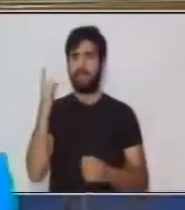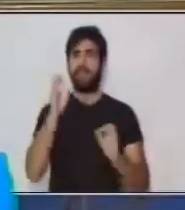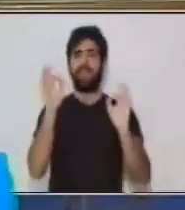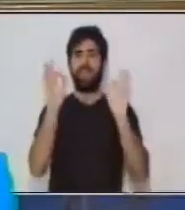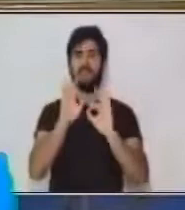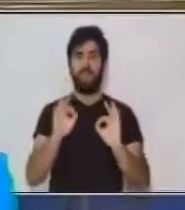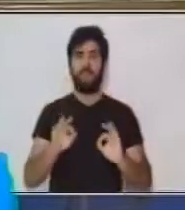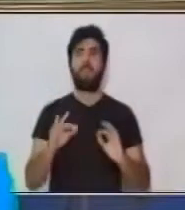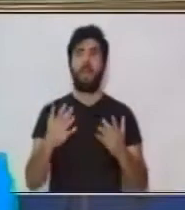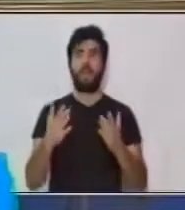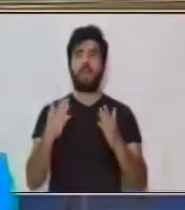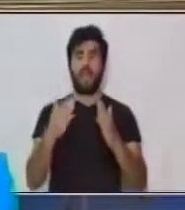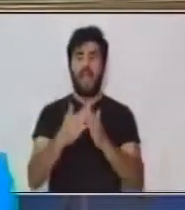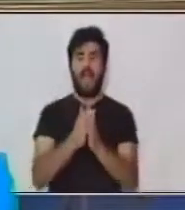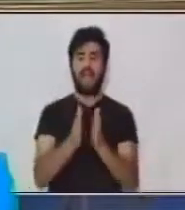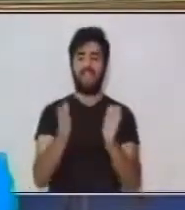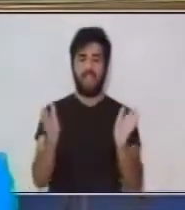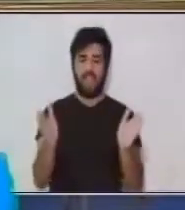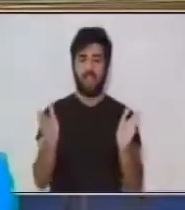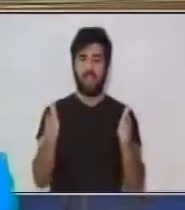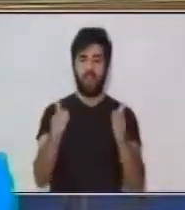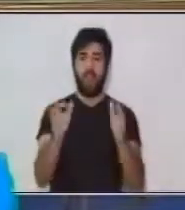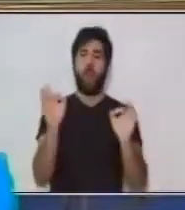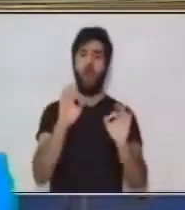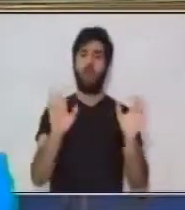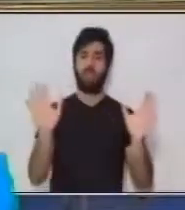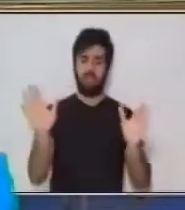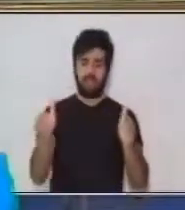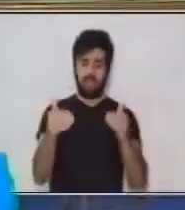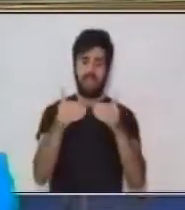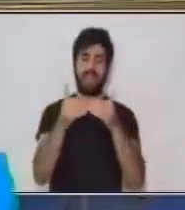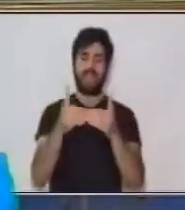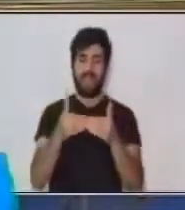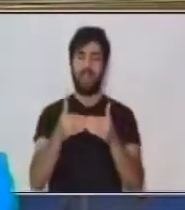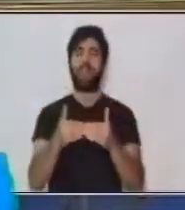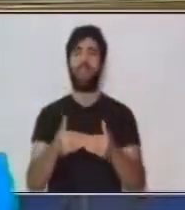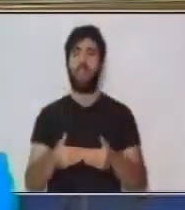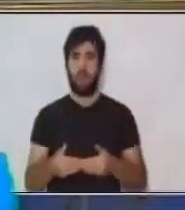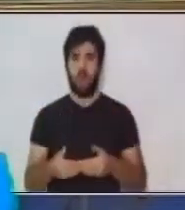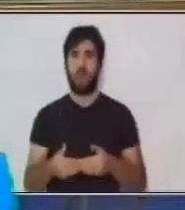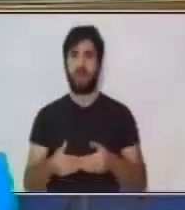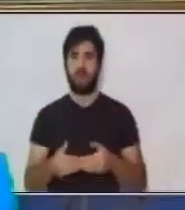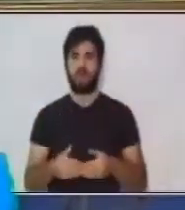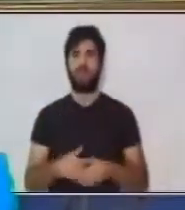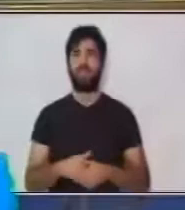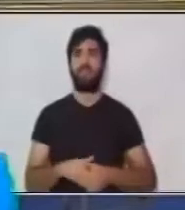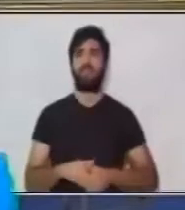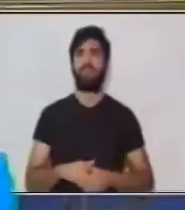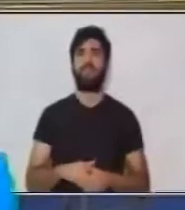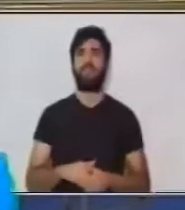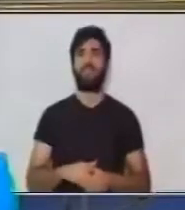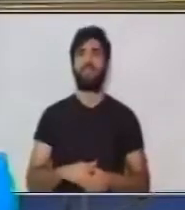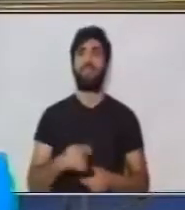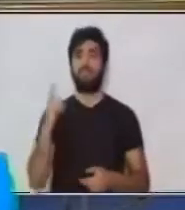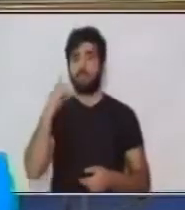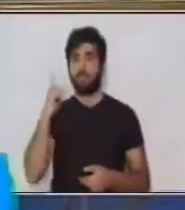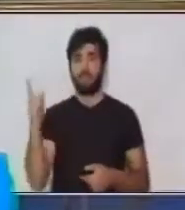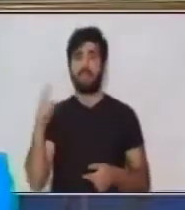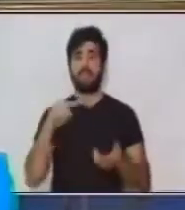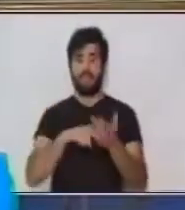cerradas. Si son cerradas, significa que todo su perímetro, todo su contorno